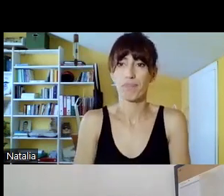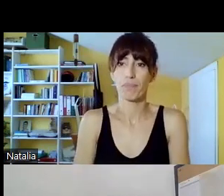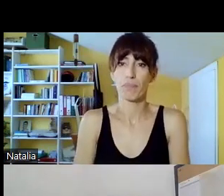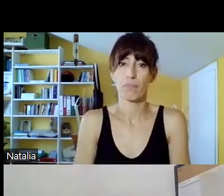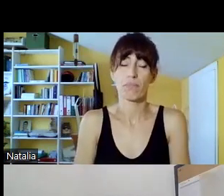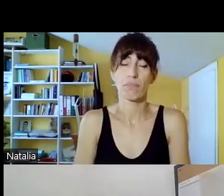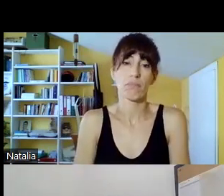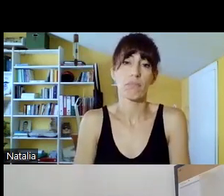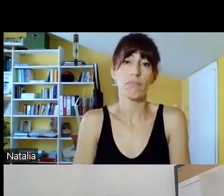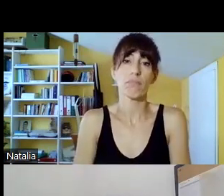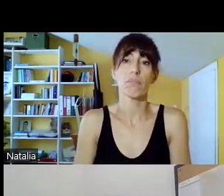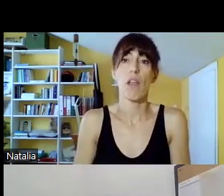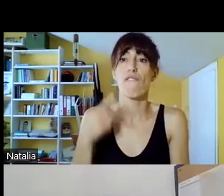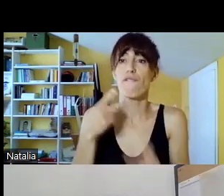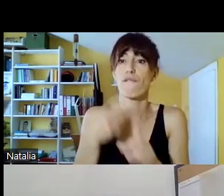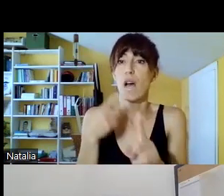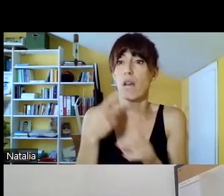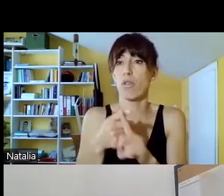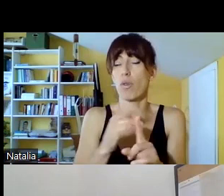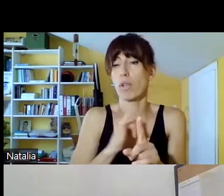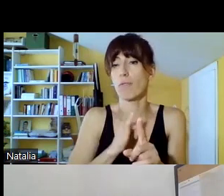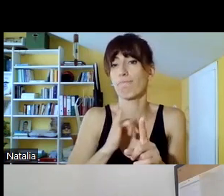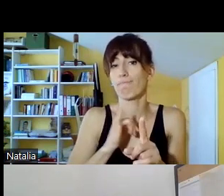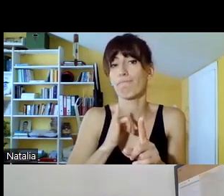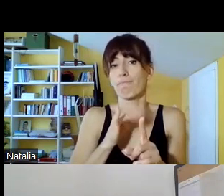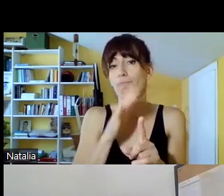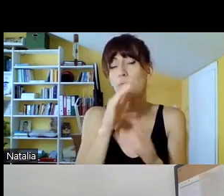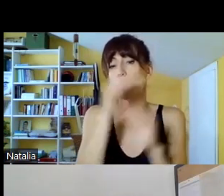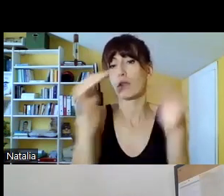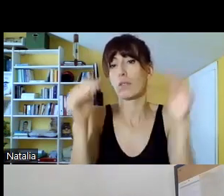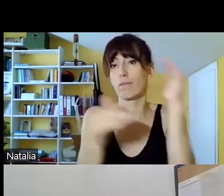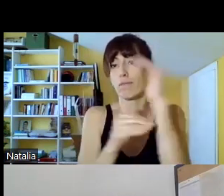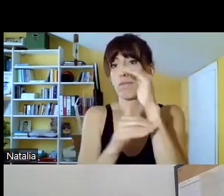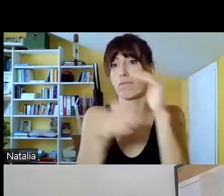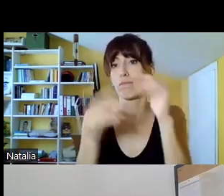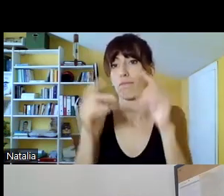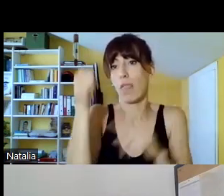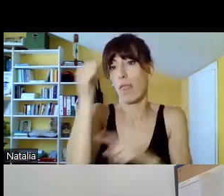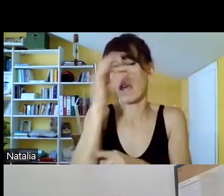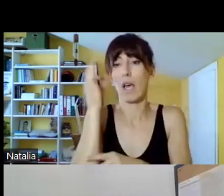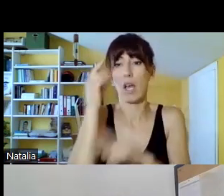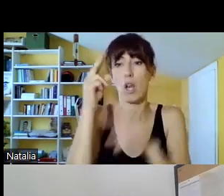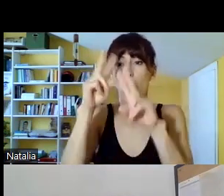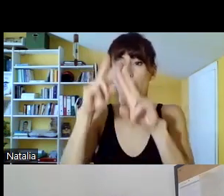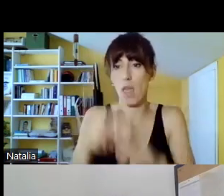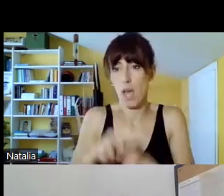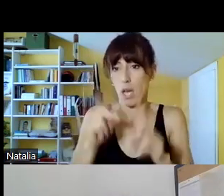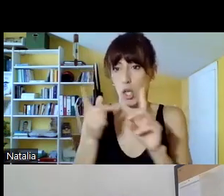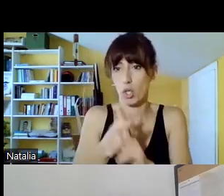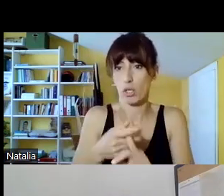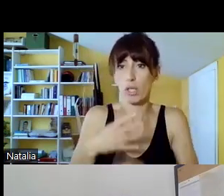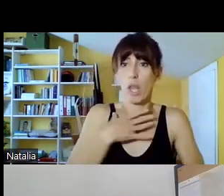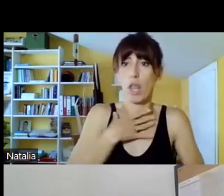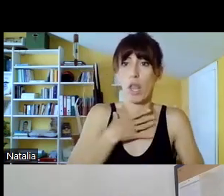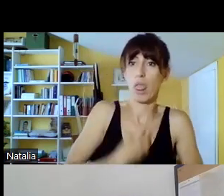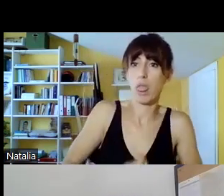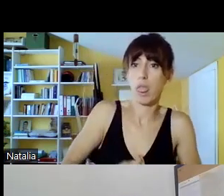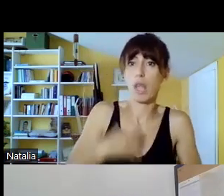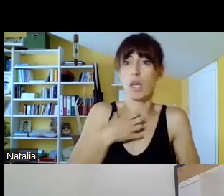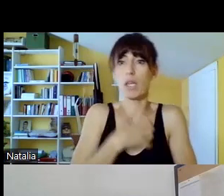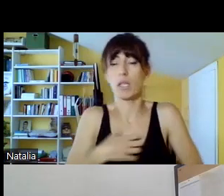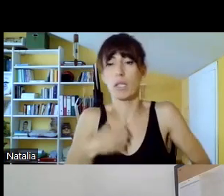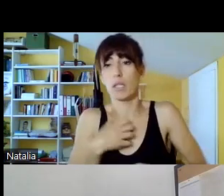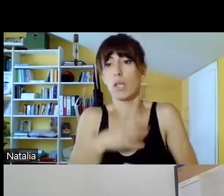factores identificados que puede haber tras esas desigualdades de género en los diagnósticos de ansiedad y depresión, así como en la prescripción